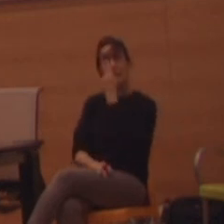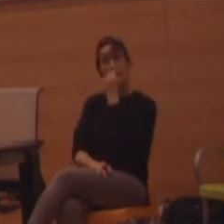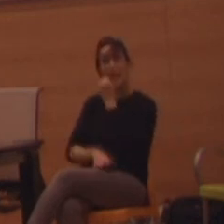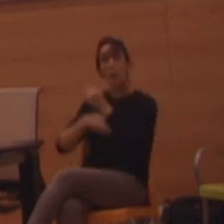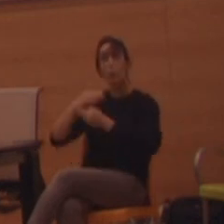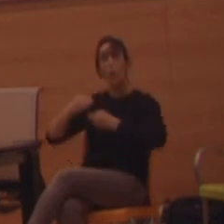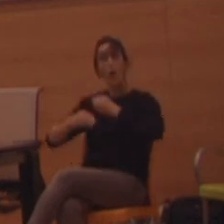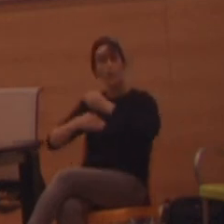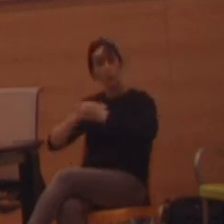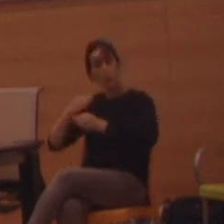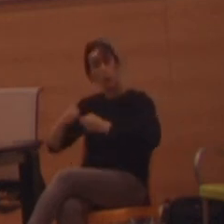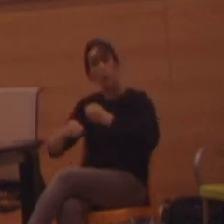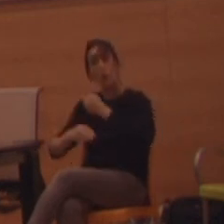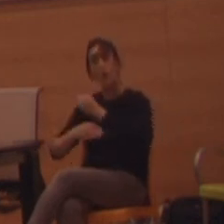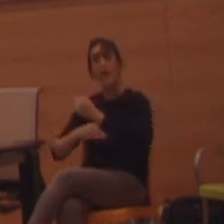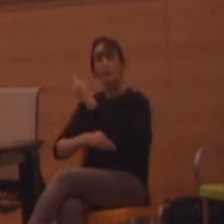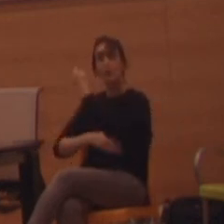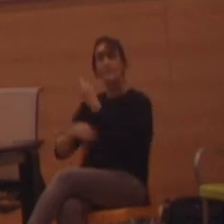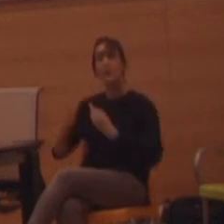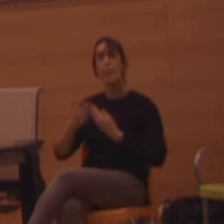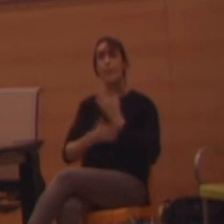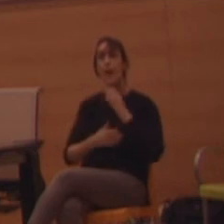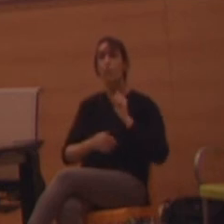evolucionando. Esto ya es el 12